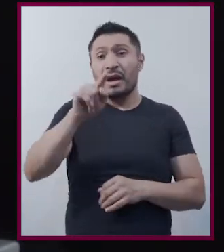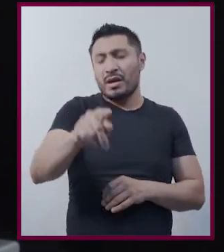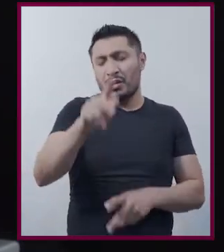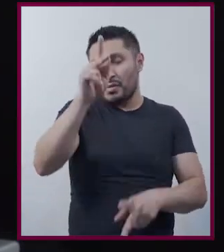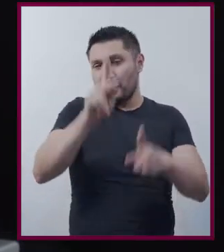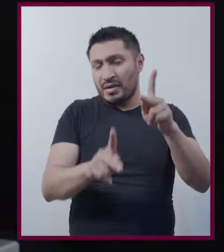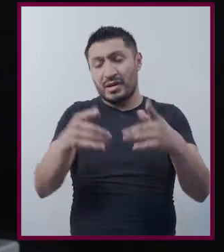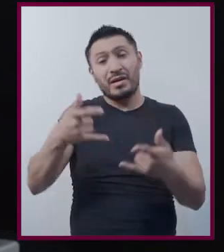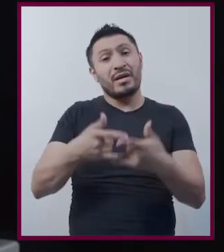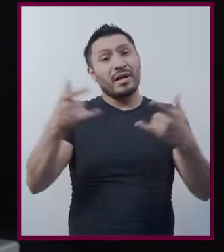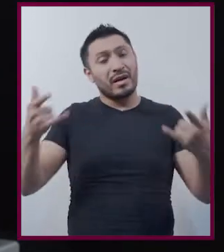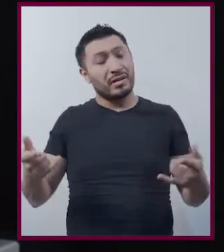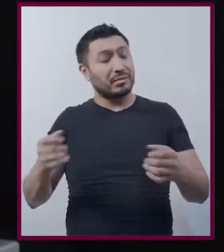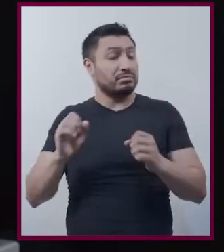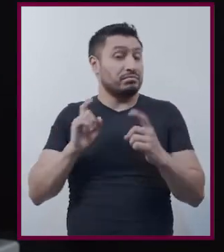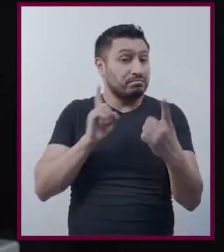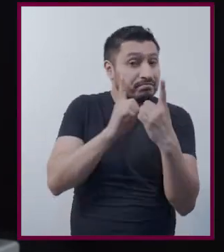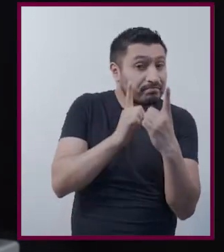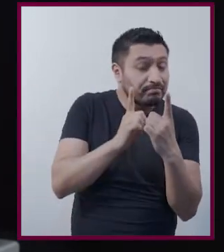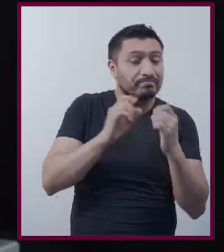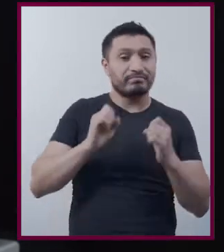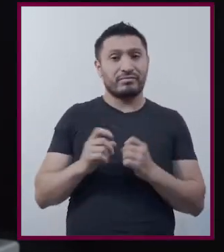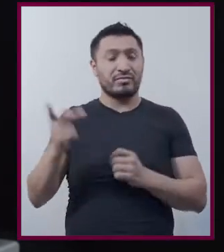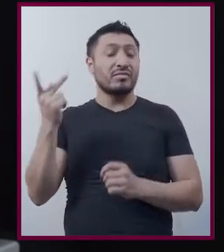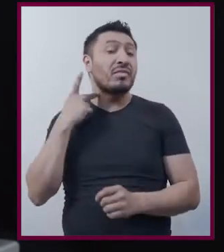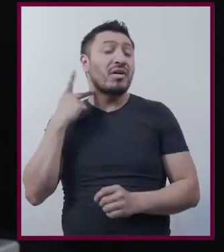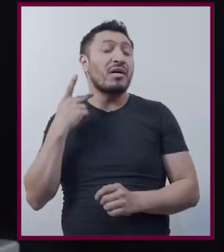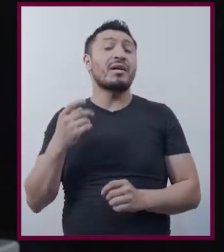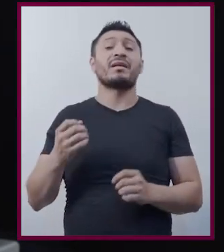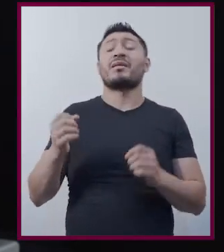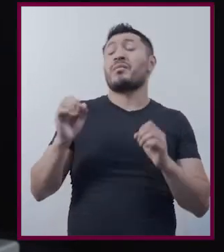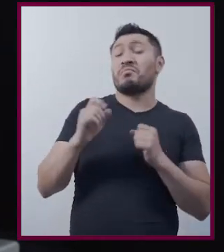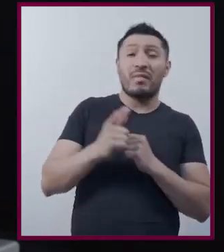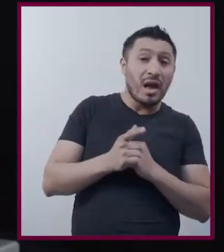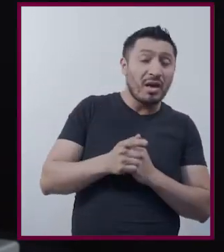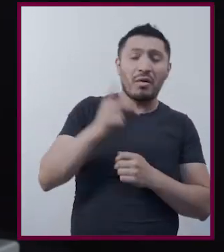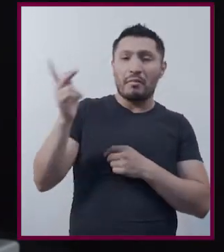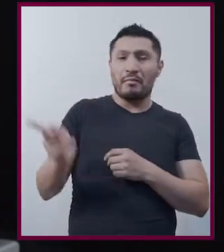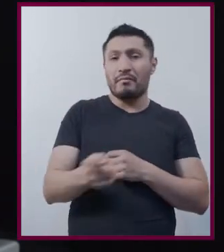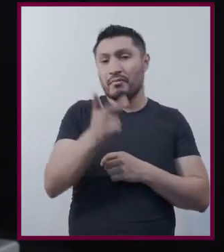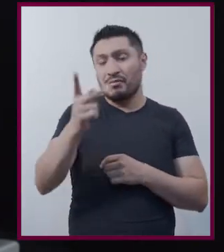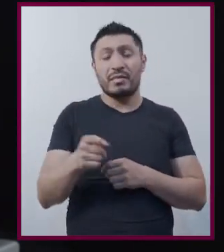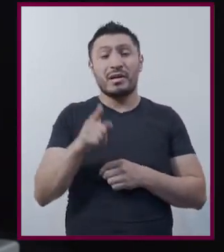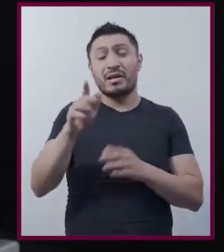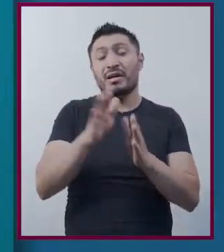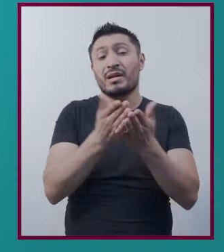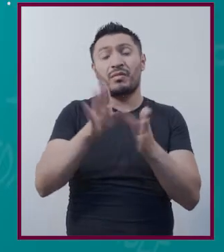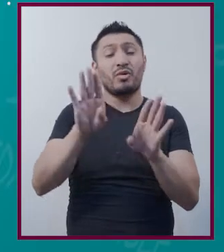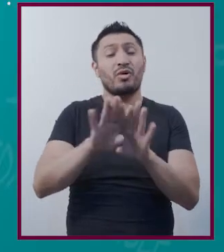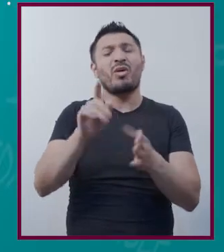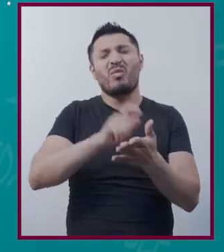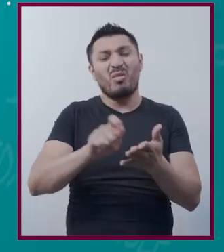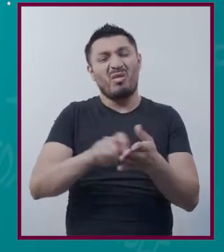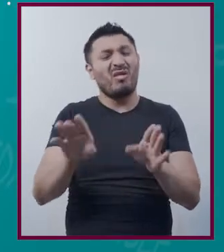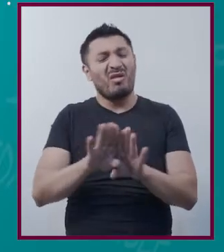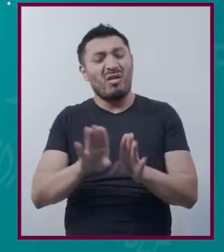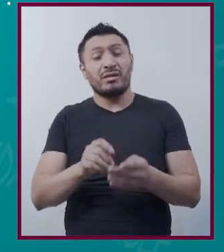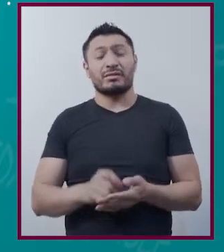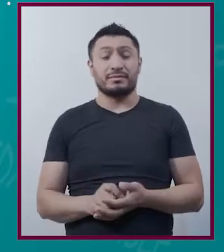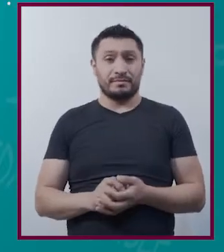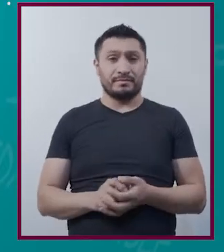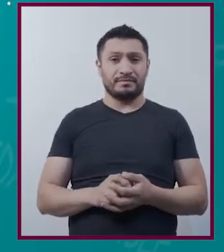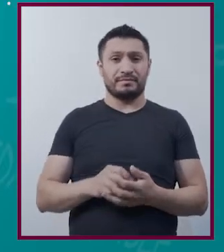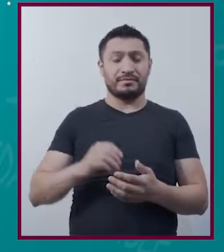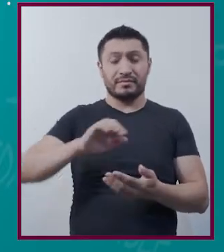hablar con un historiador o historiadora, politólogo o politóloga y preguntarle cómo escriben sus libros? ¿De qué manera se aprecia